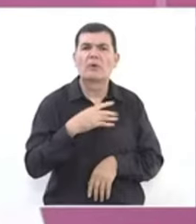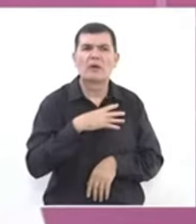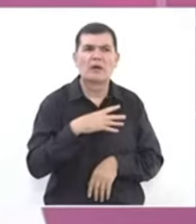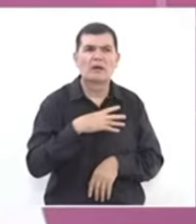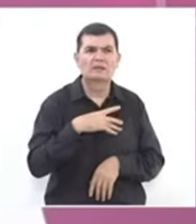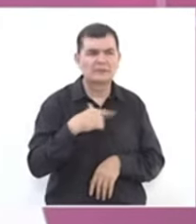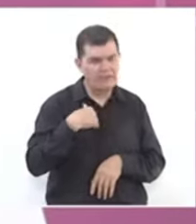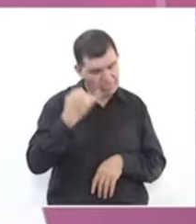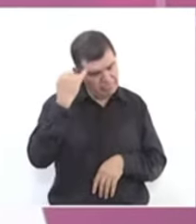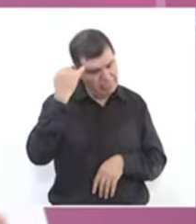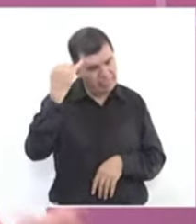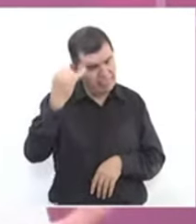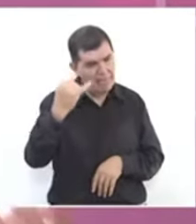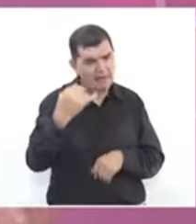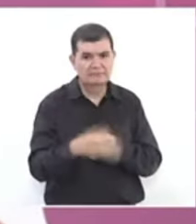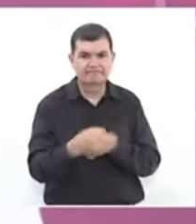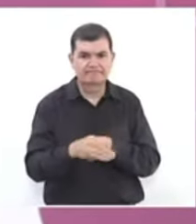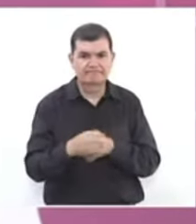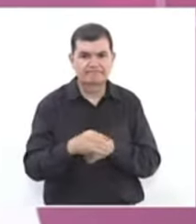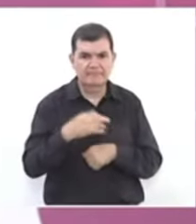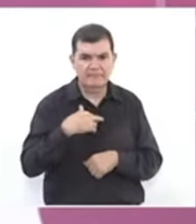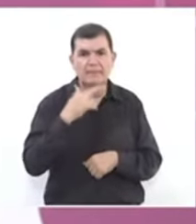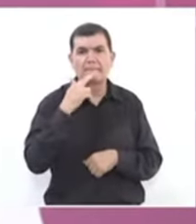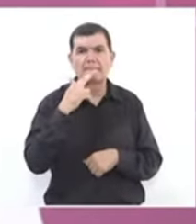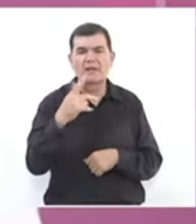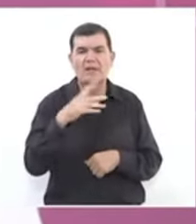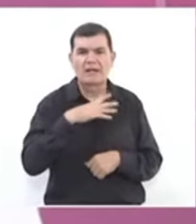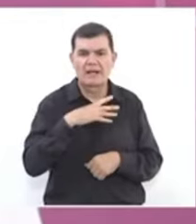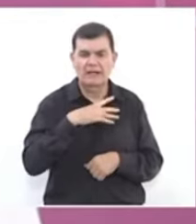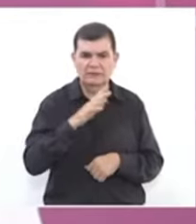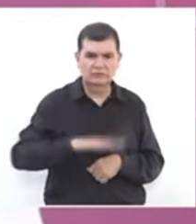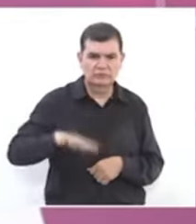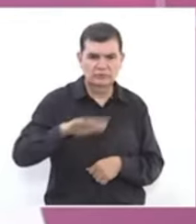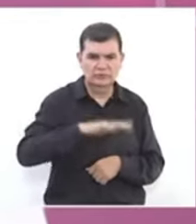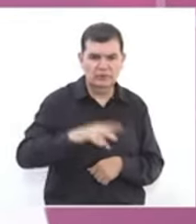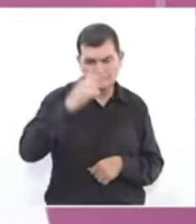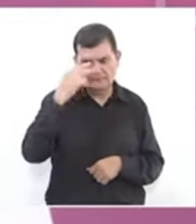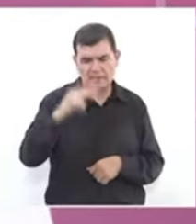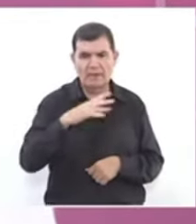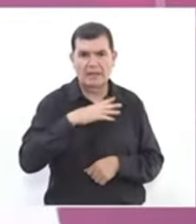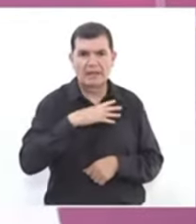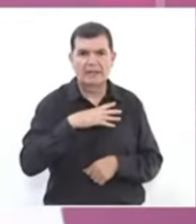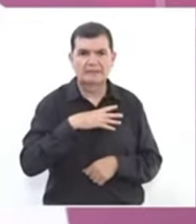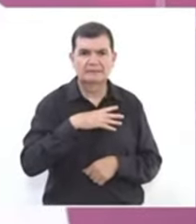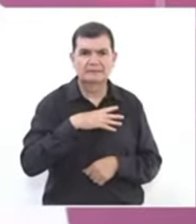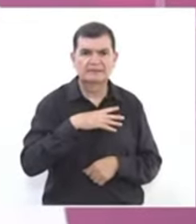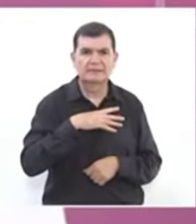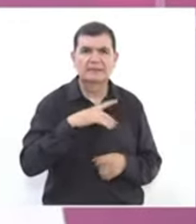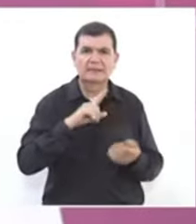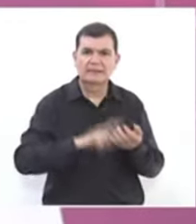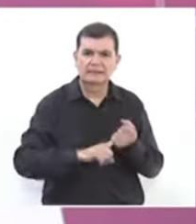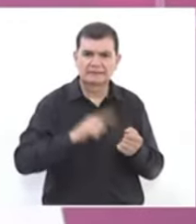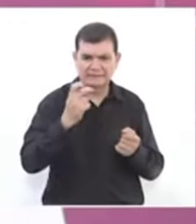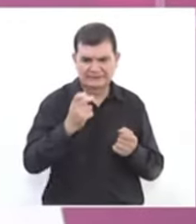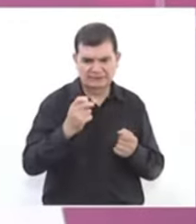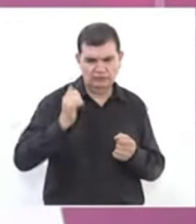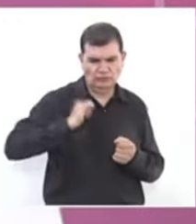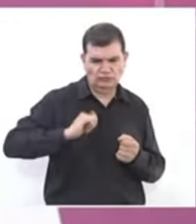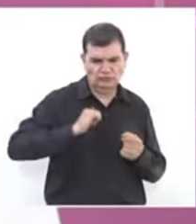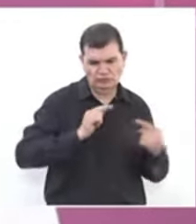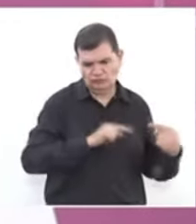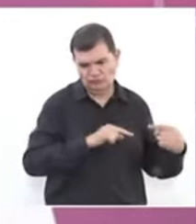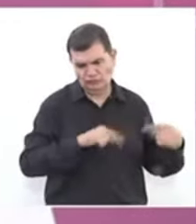hipótesis. Creo que lo mejor que tenemos los mexicanos hoy viene de ese entonces,